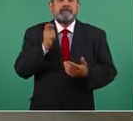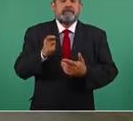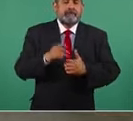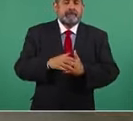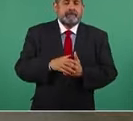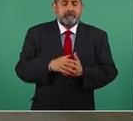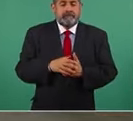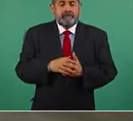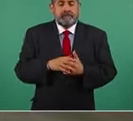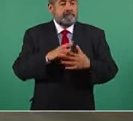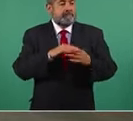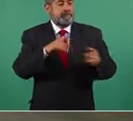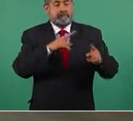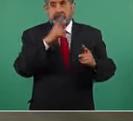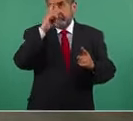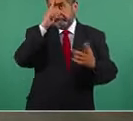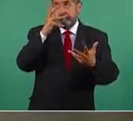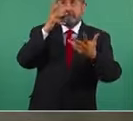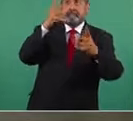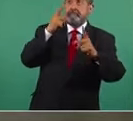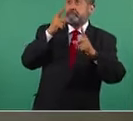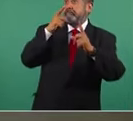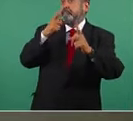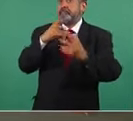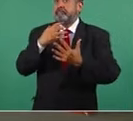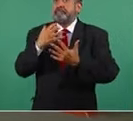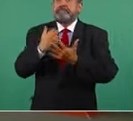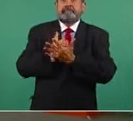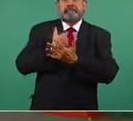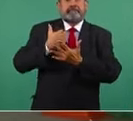Por eso hablo de aspiracionismo,